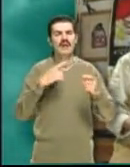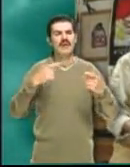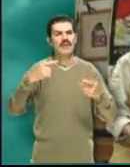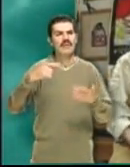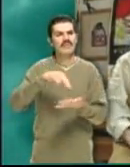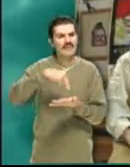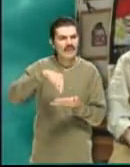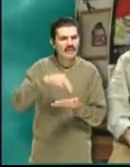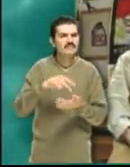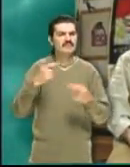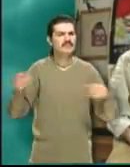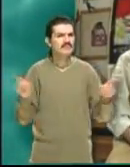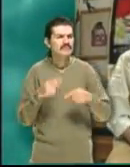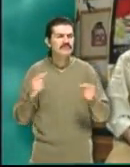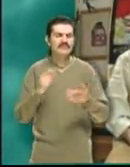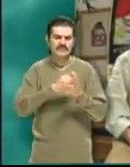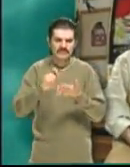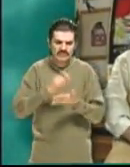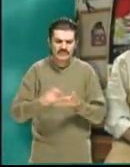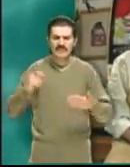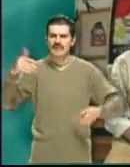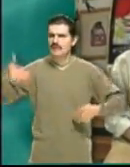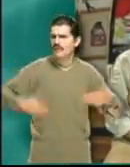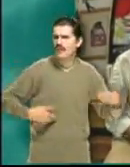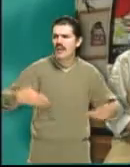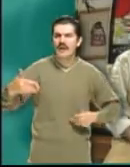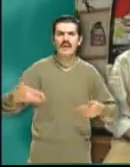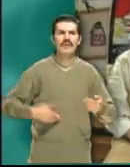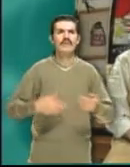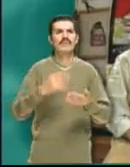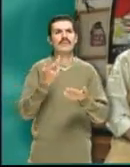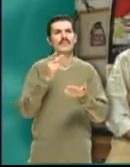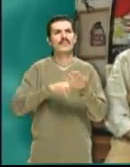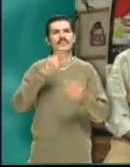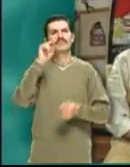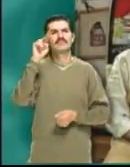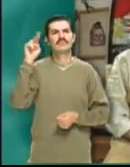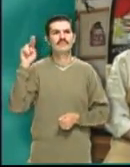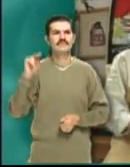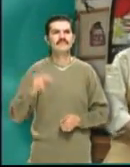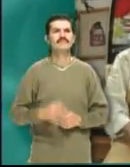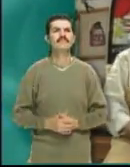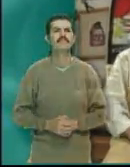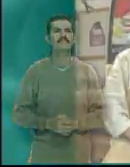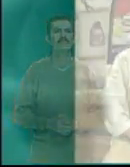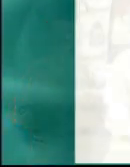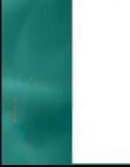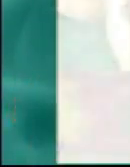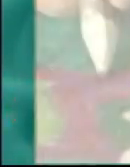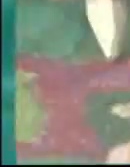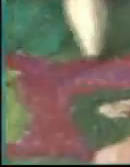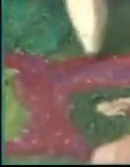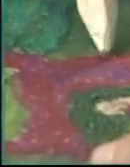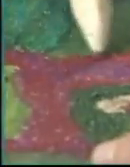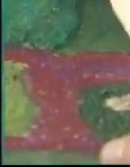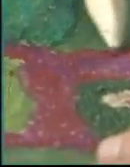Encontrarte manejamos danza, música, creación literaria, teatro y pintura,